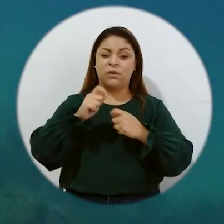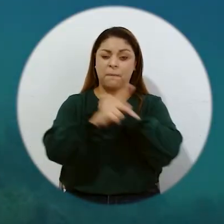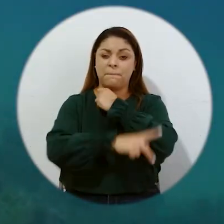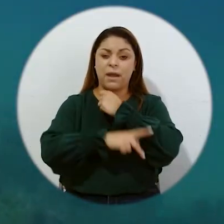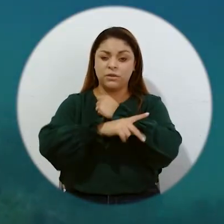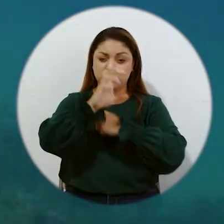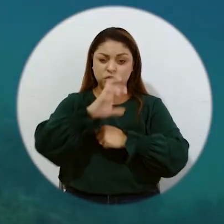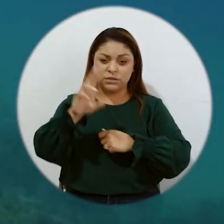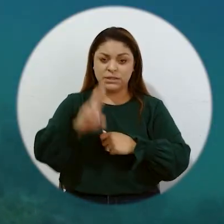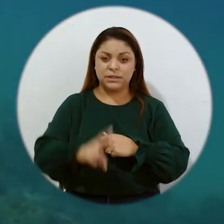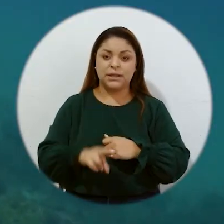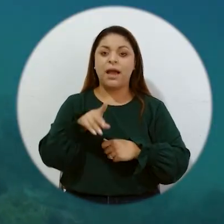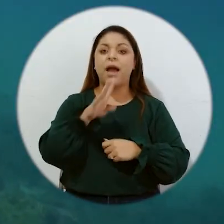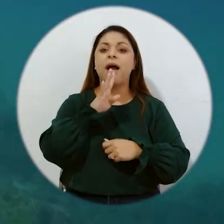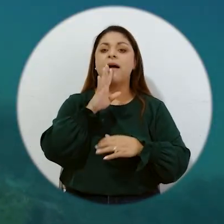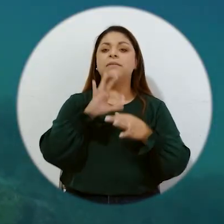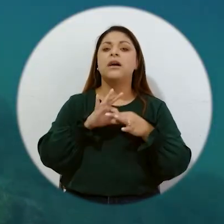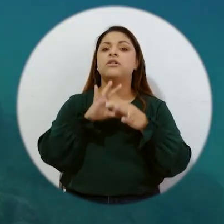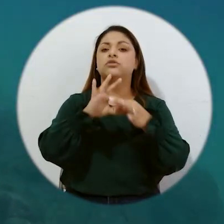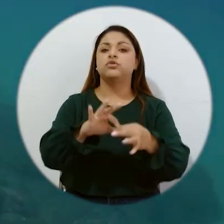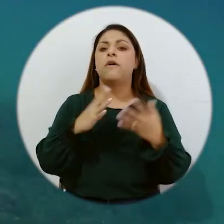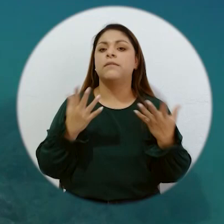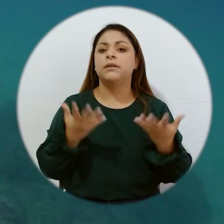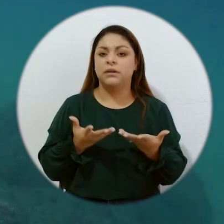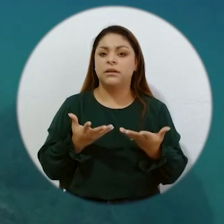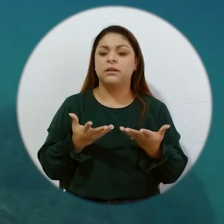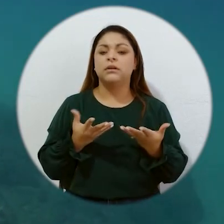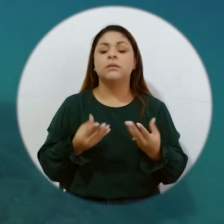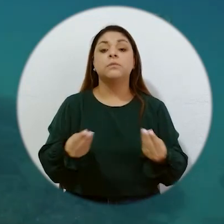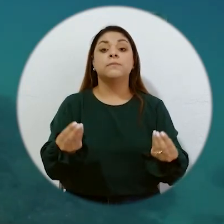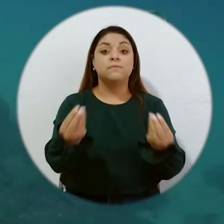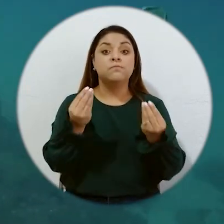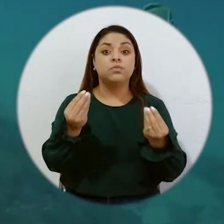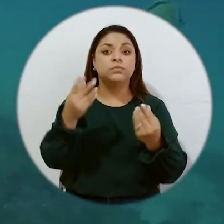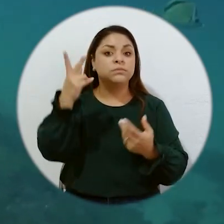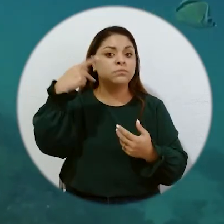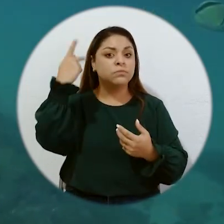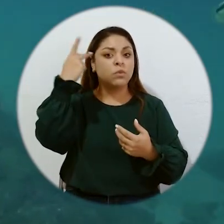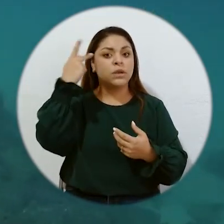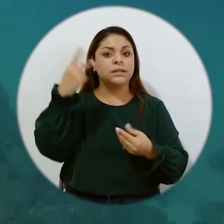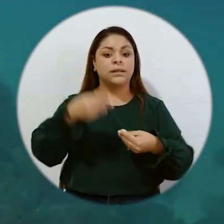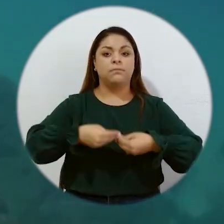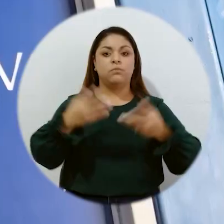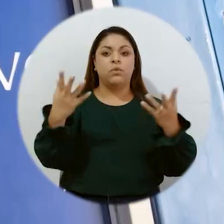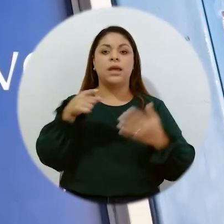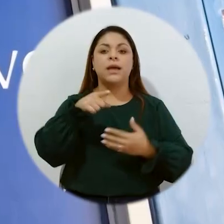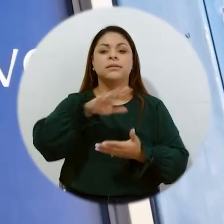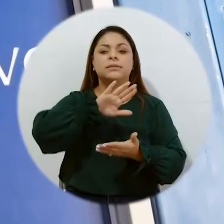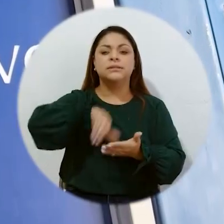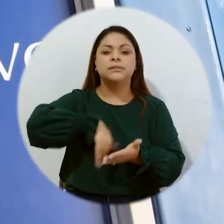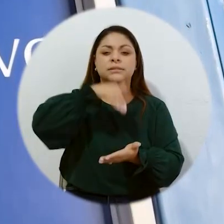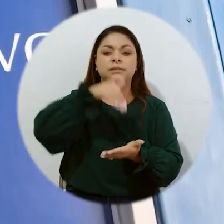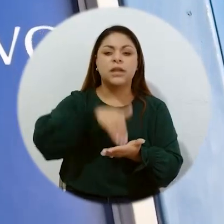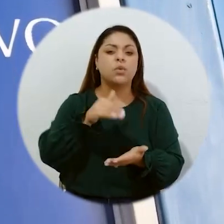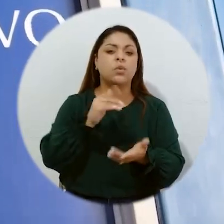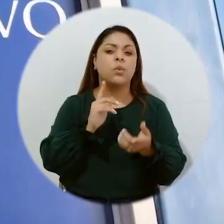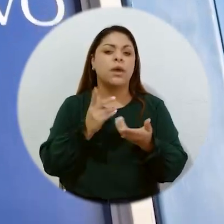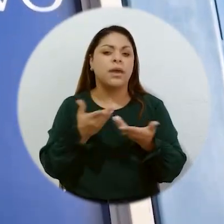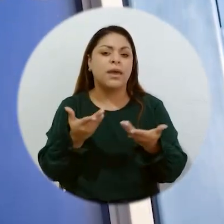país, también hay otro asunto que tiene que ver con que muchas de las políticas públicas